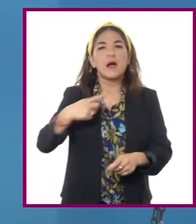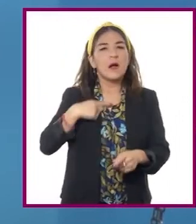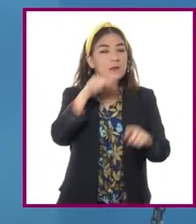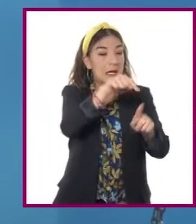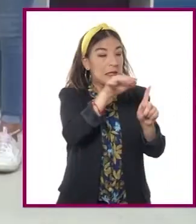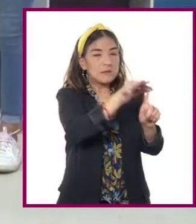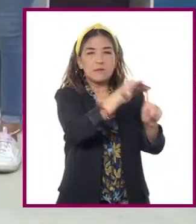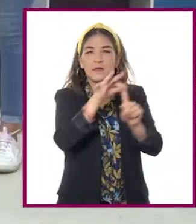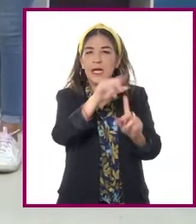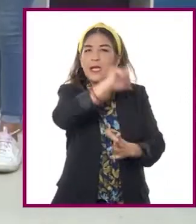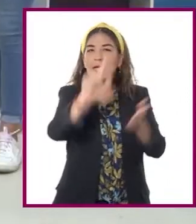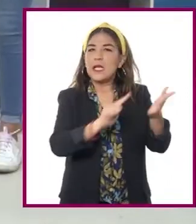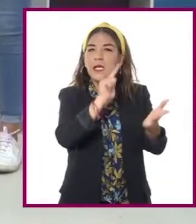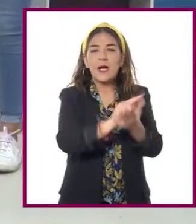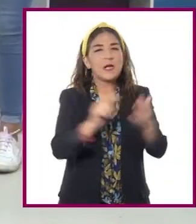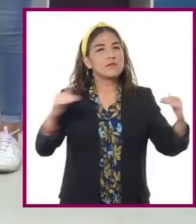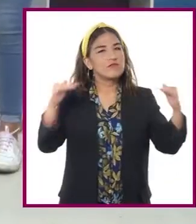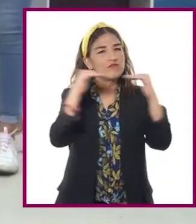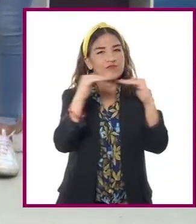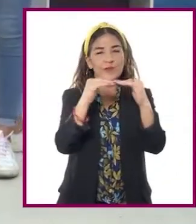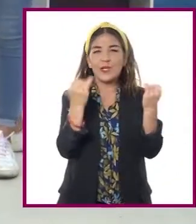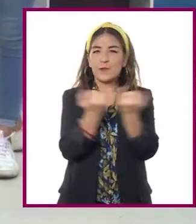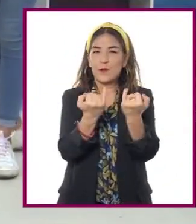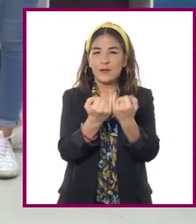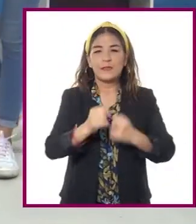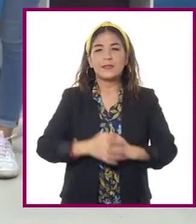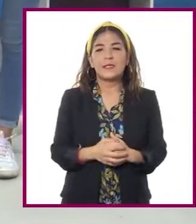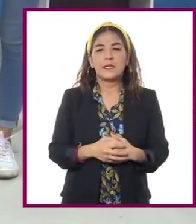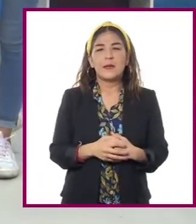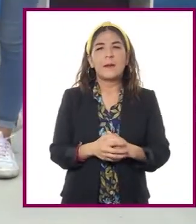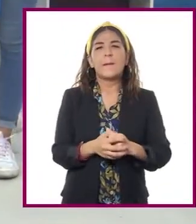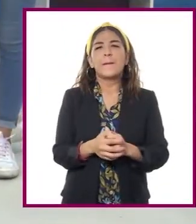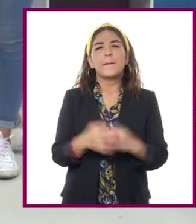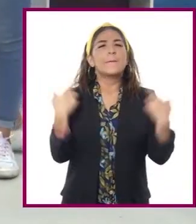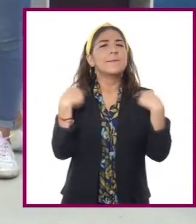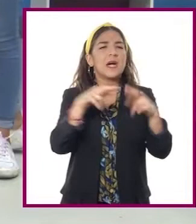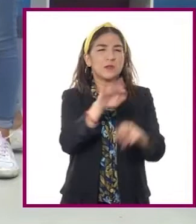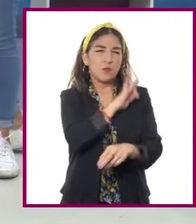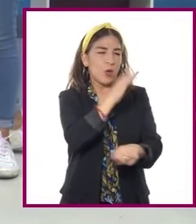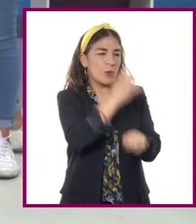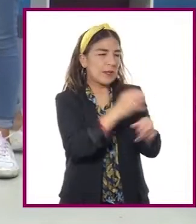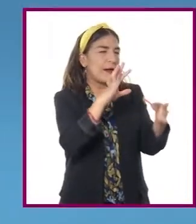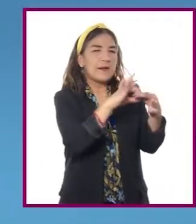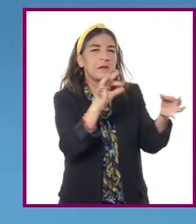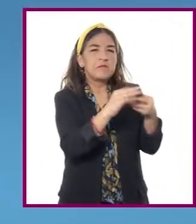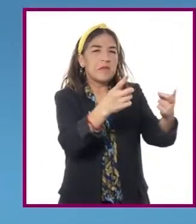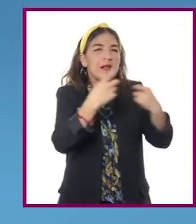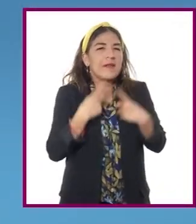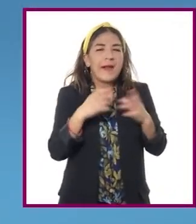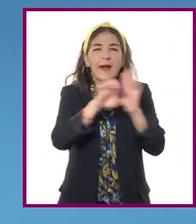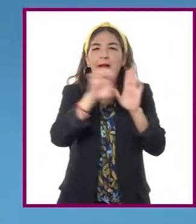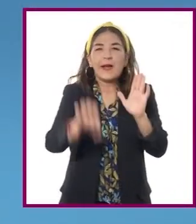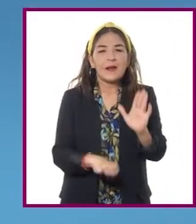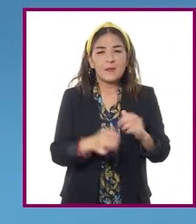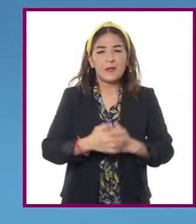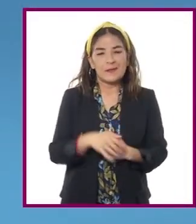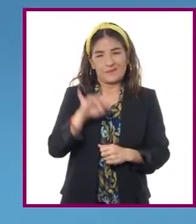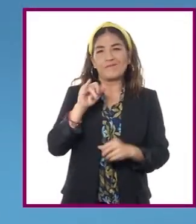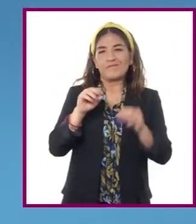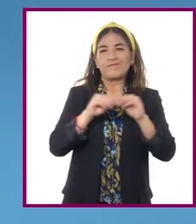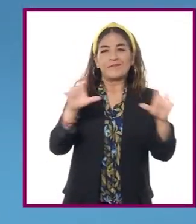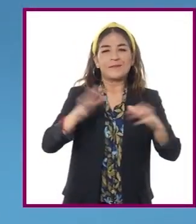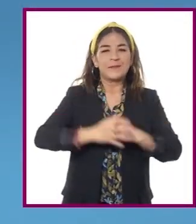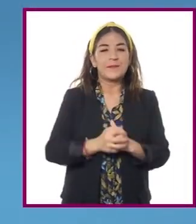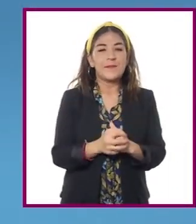imparcial. Profesor, ¿podría ponernos un ejemplo, por favor? Claro que sí,